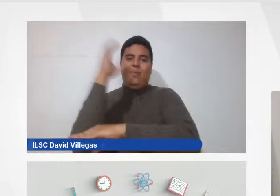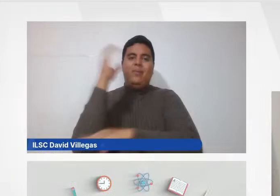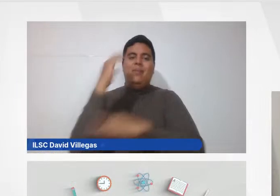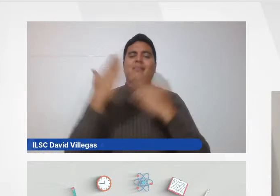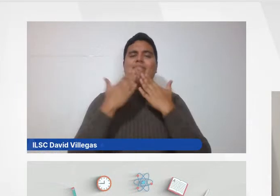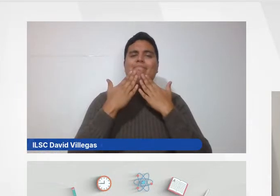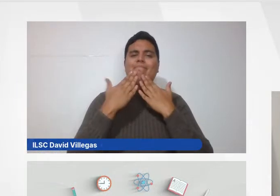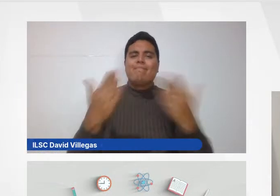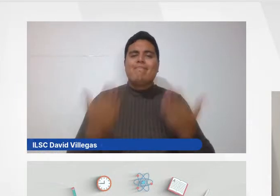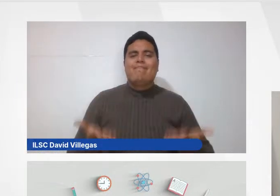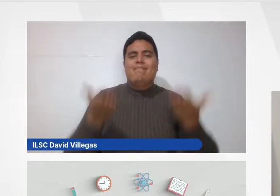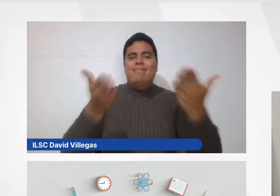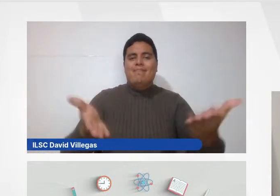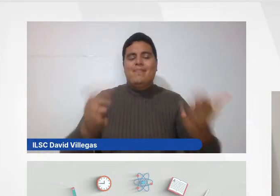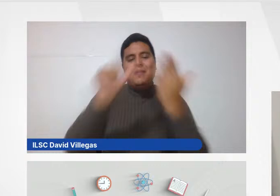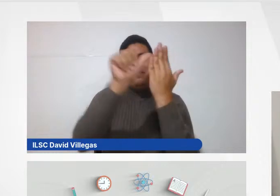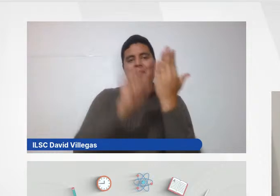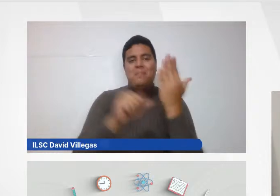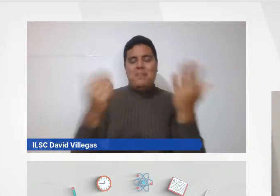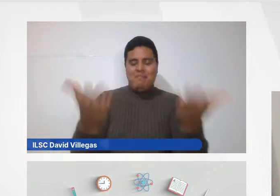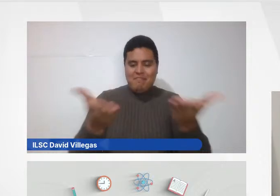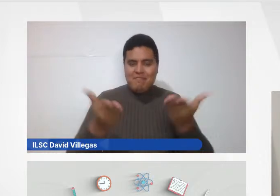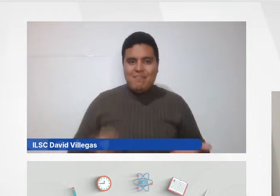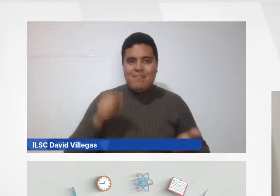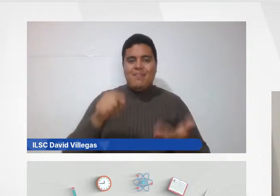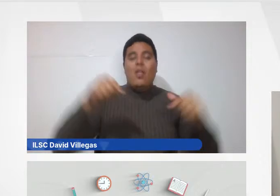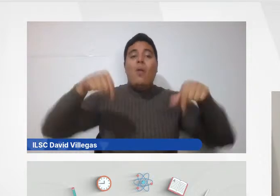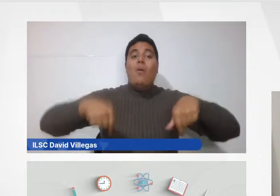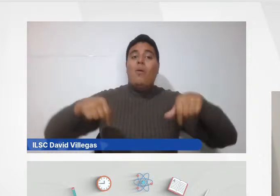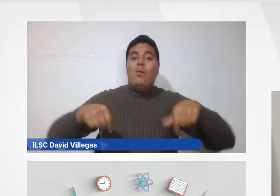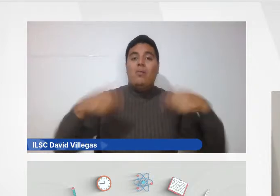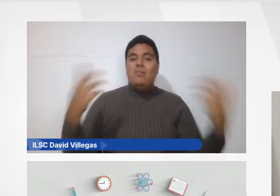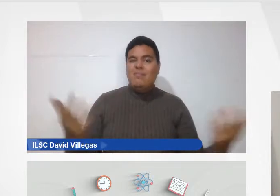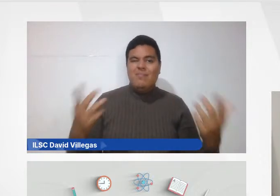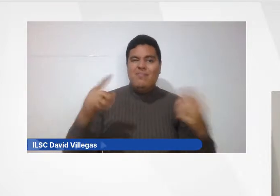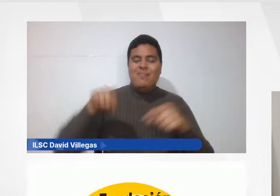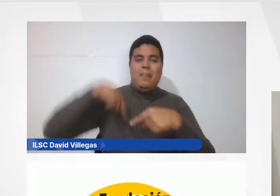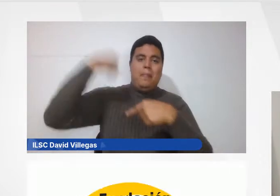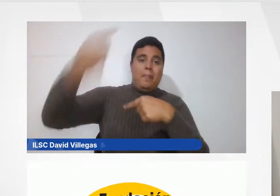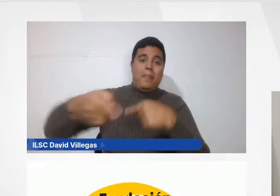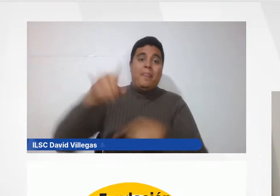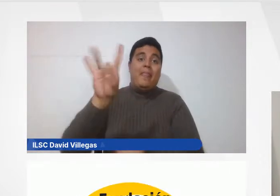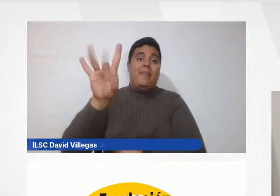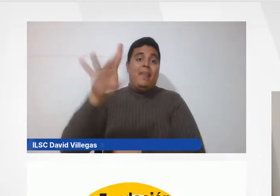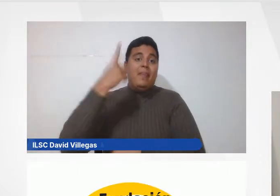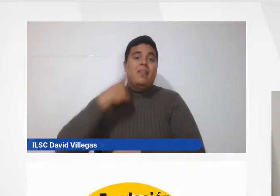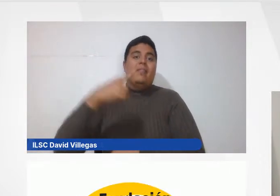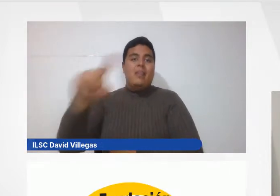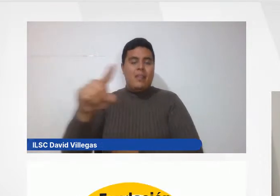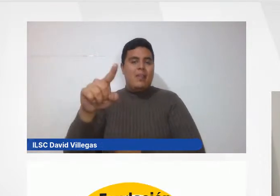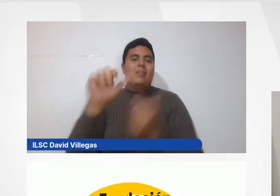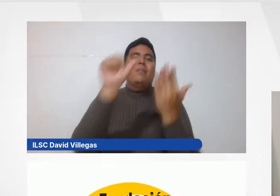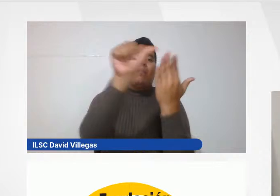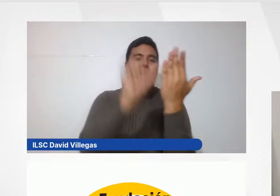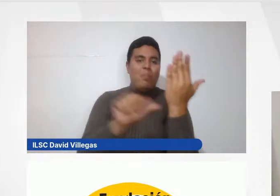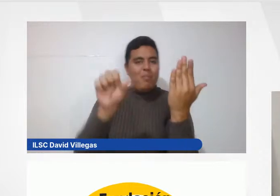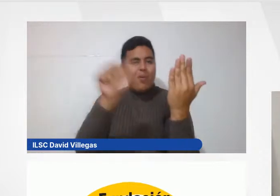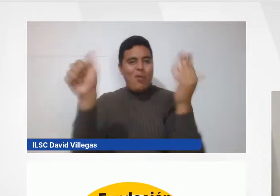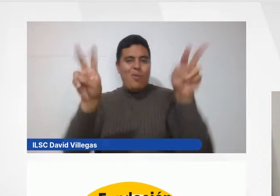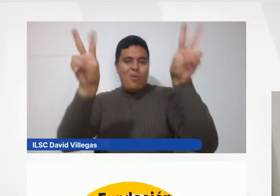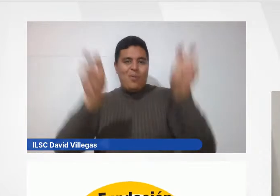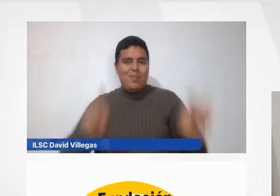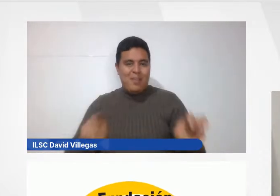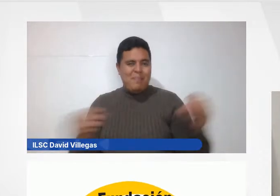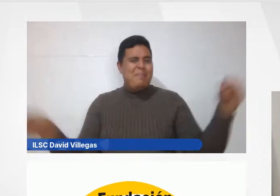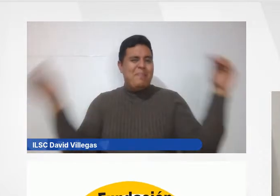por formar parte de este programa, por supuesto, el día de hoy, y nos encontramos en 15 días con otro programa más de Es tu